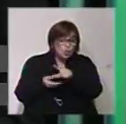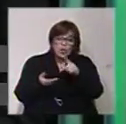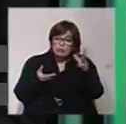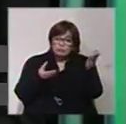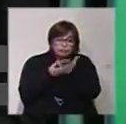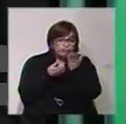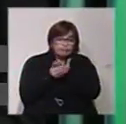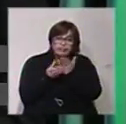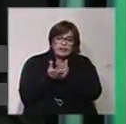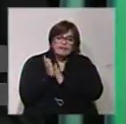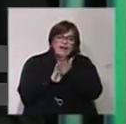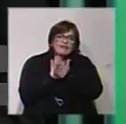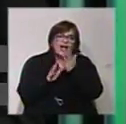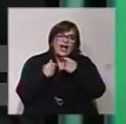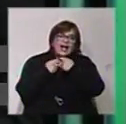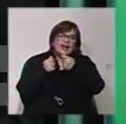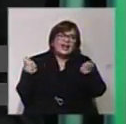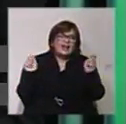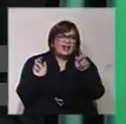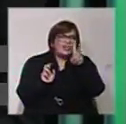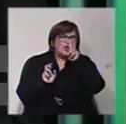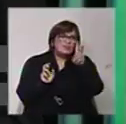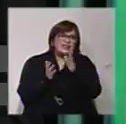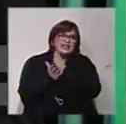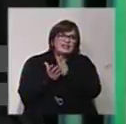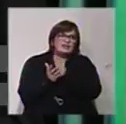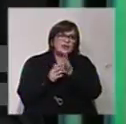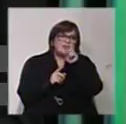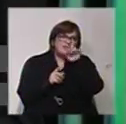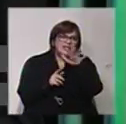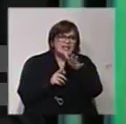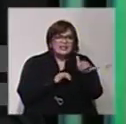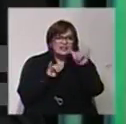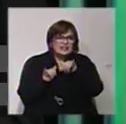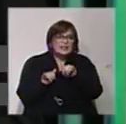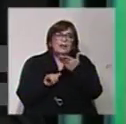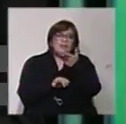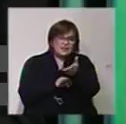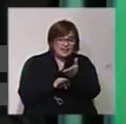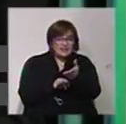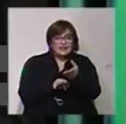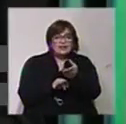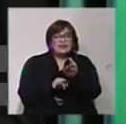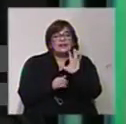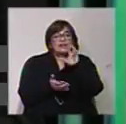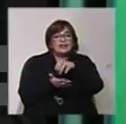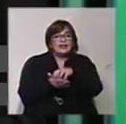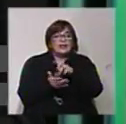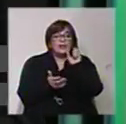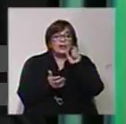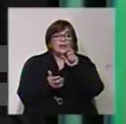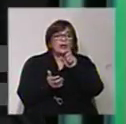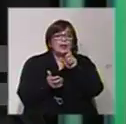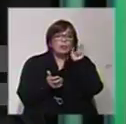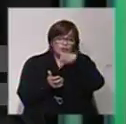bueno, vamos a estar regalando 2000 y algo de libros, 1000 y pico por día. A los primeros que lo vayan a reclamar al stand de Montevideo Comics se le